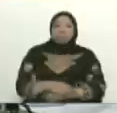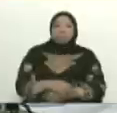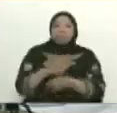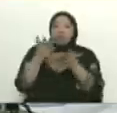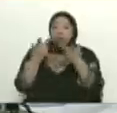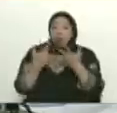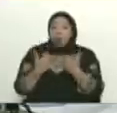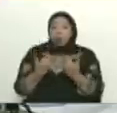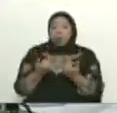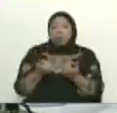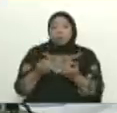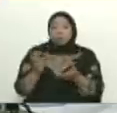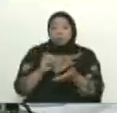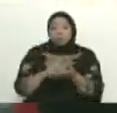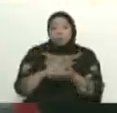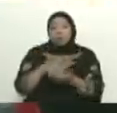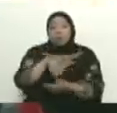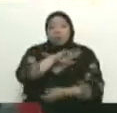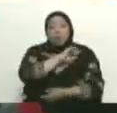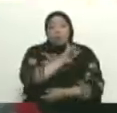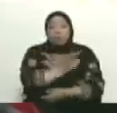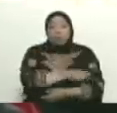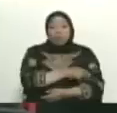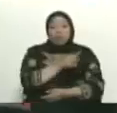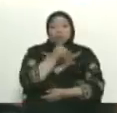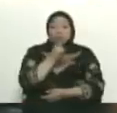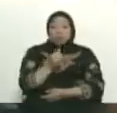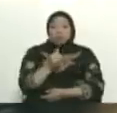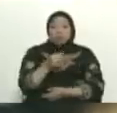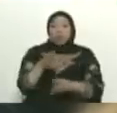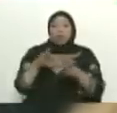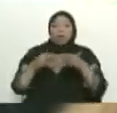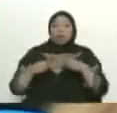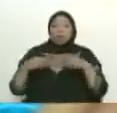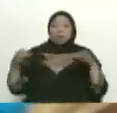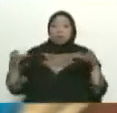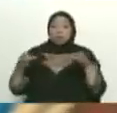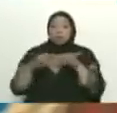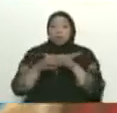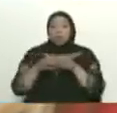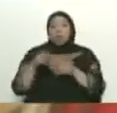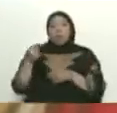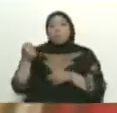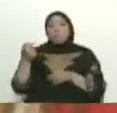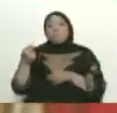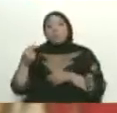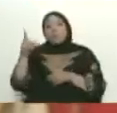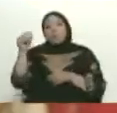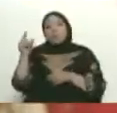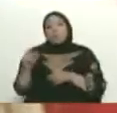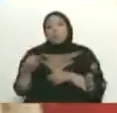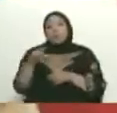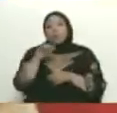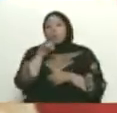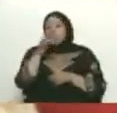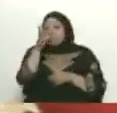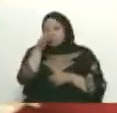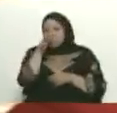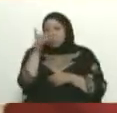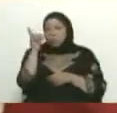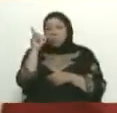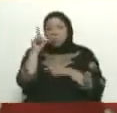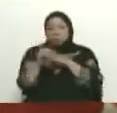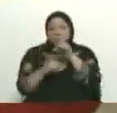¿Cuántas veces, más allá de su fuerza, aceptó reunirse con los que pocos minutos antes la habían insultado por las